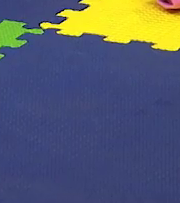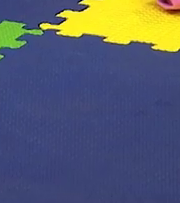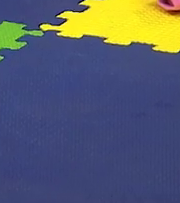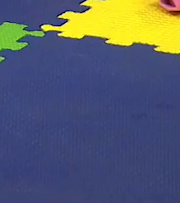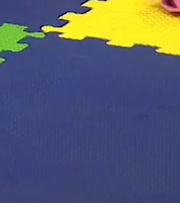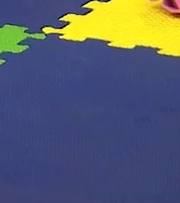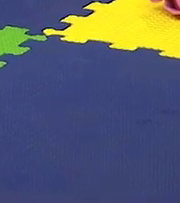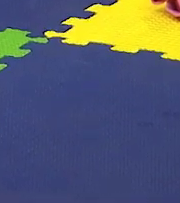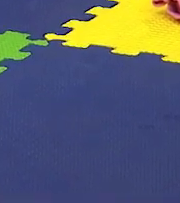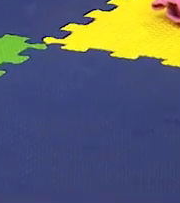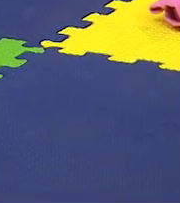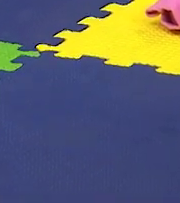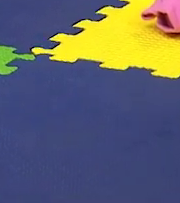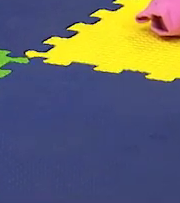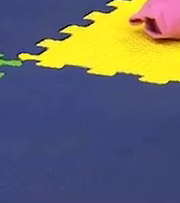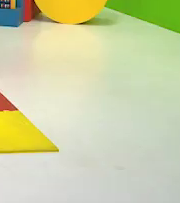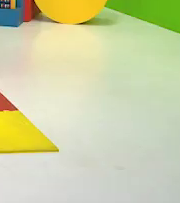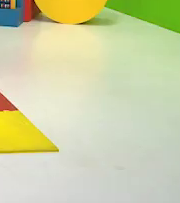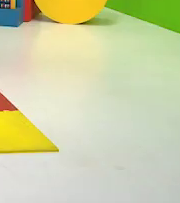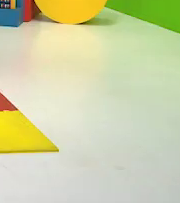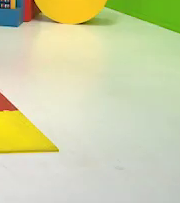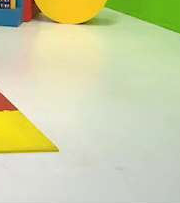de sí